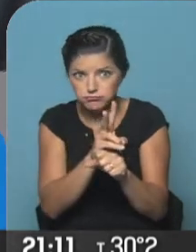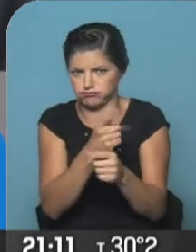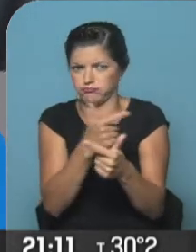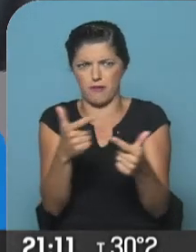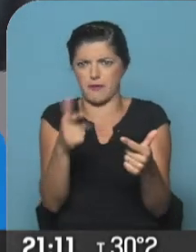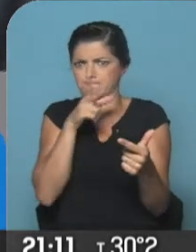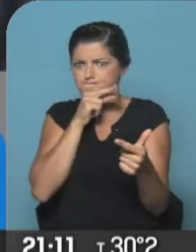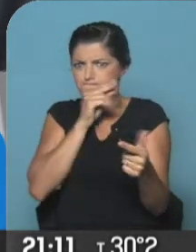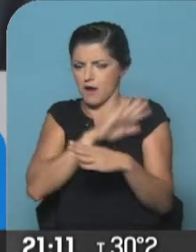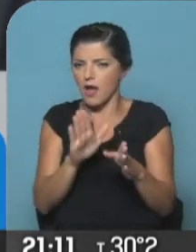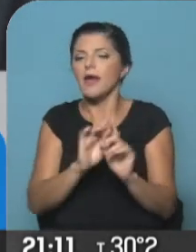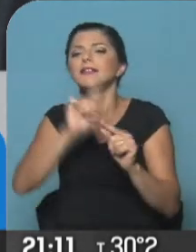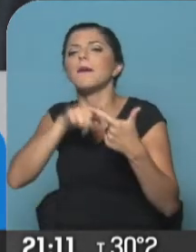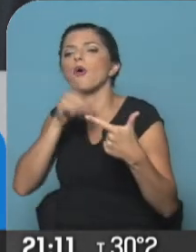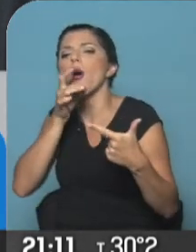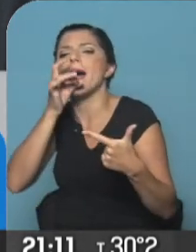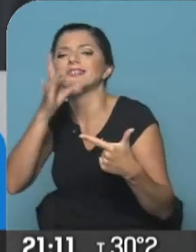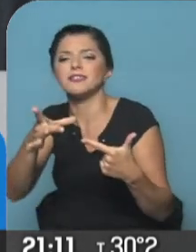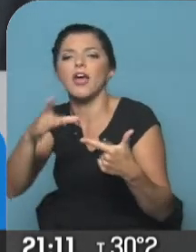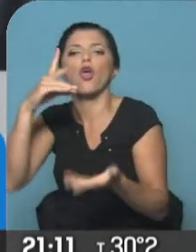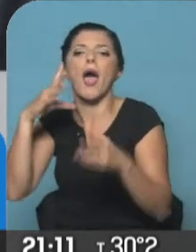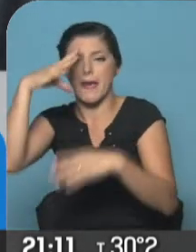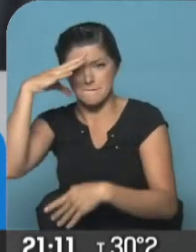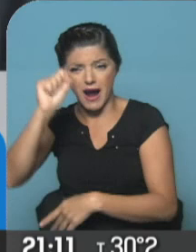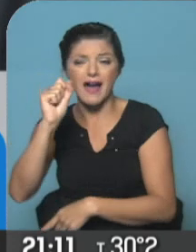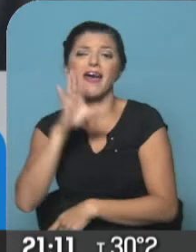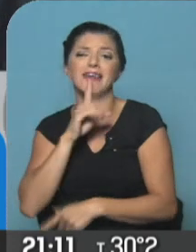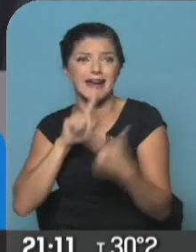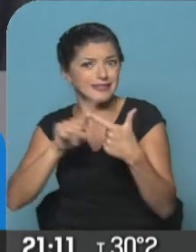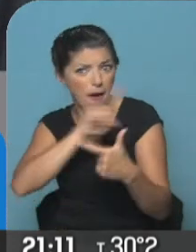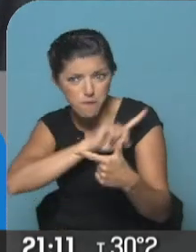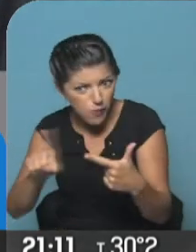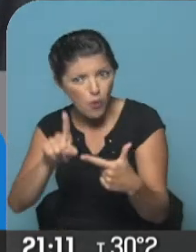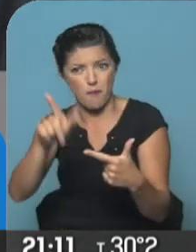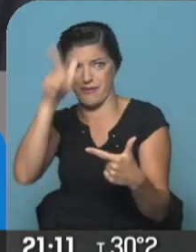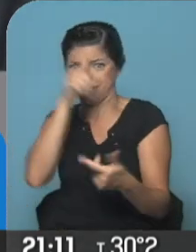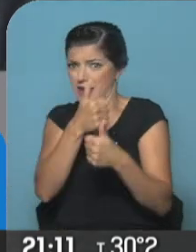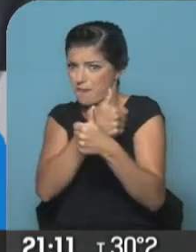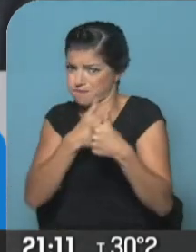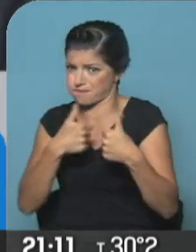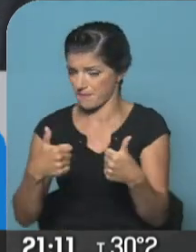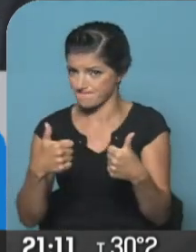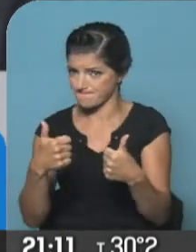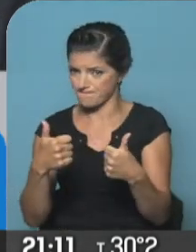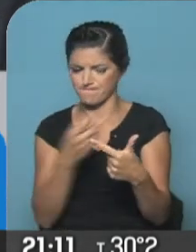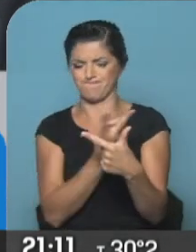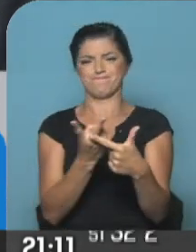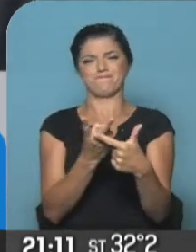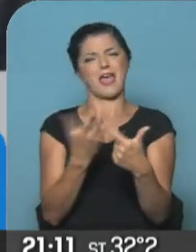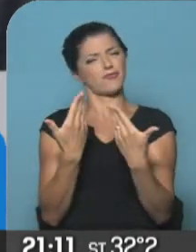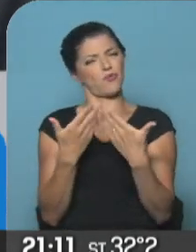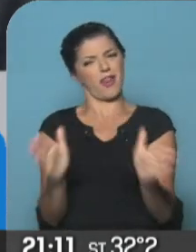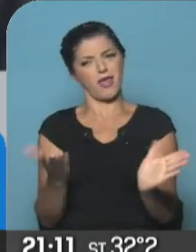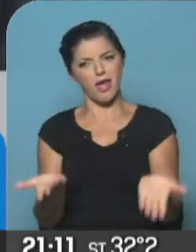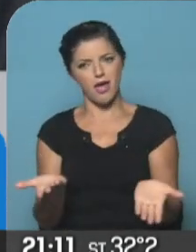fue el atentado a la Embajada de Israel. Me parece que son muchas casualidades. Me parece que no hay que ser muy inteligente